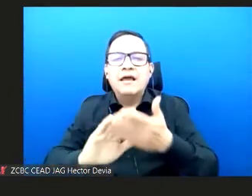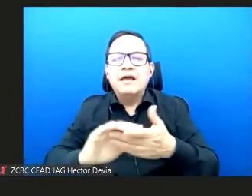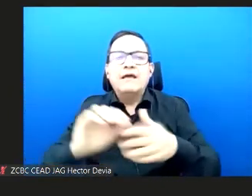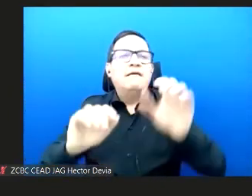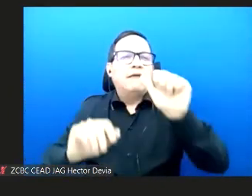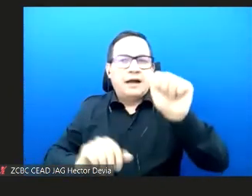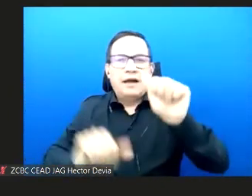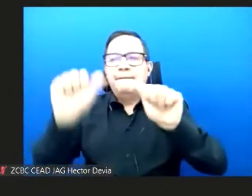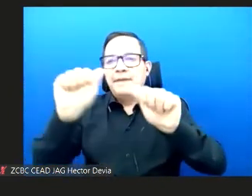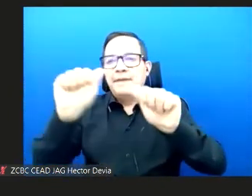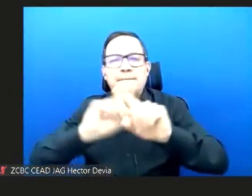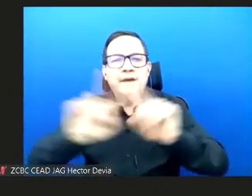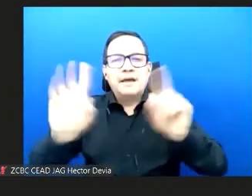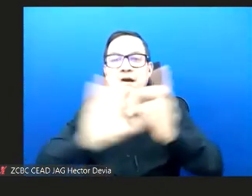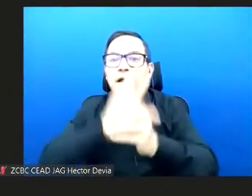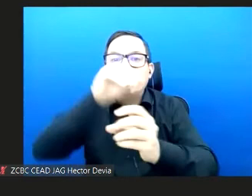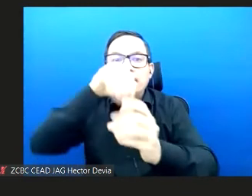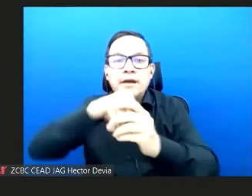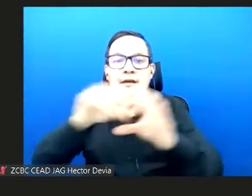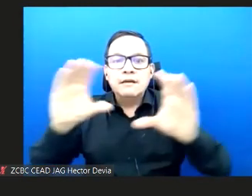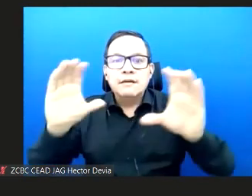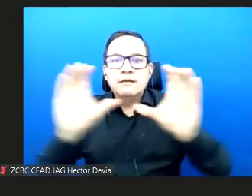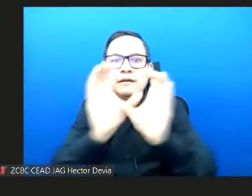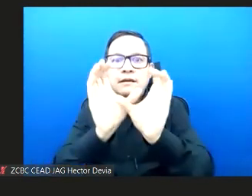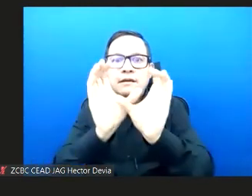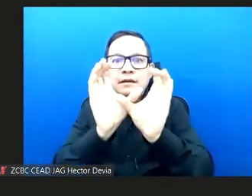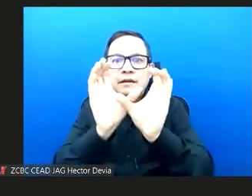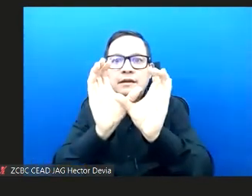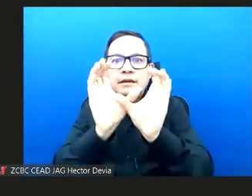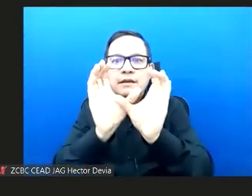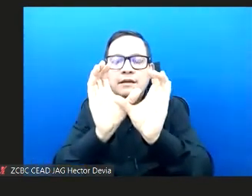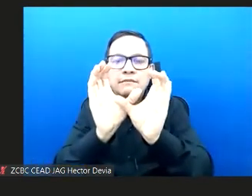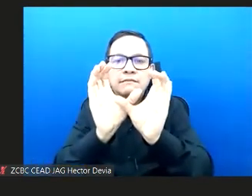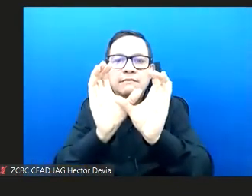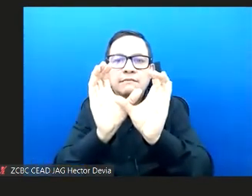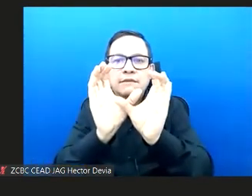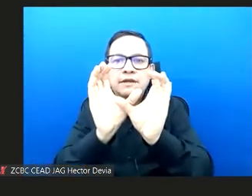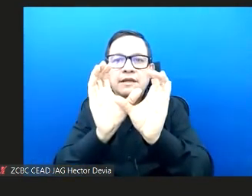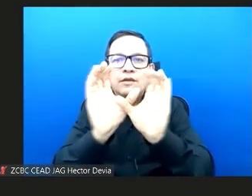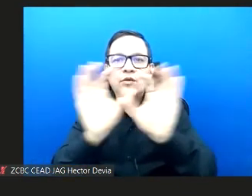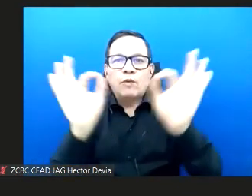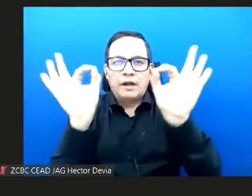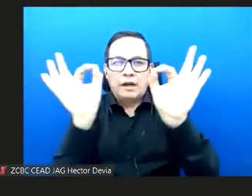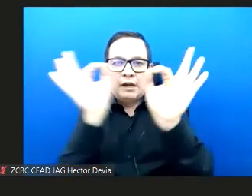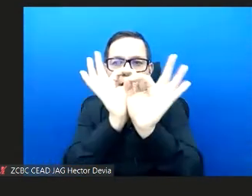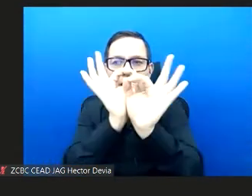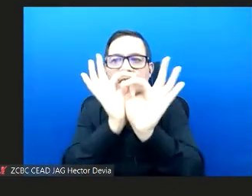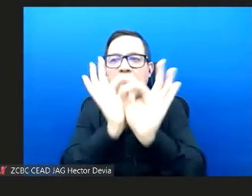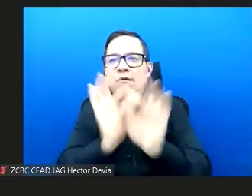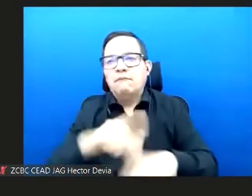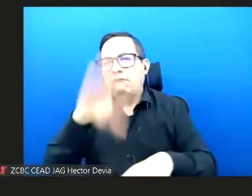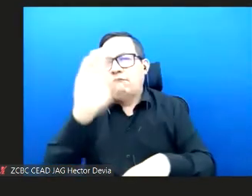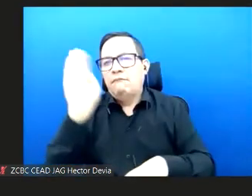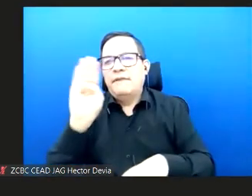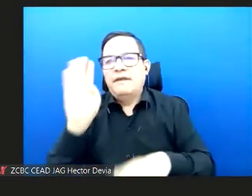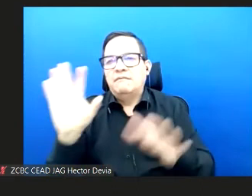intersección. La unión, pues ya sabemos cómo es la más sencillita, ¿no? No creo que en esa haya mucho problema.